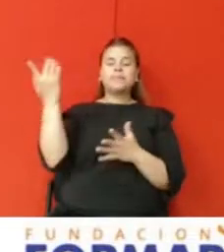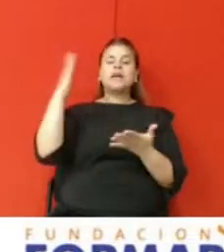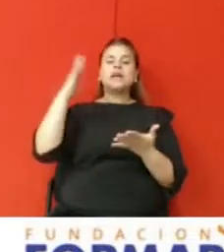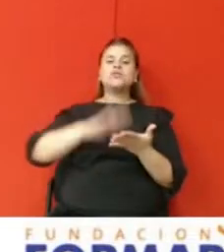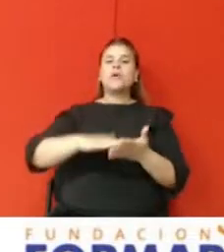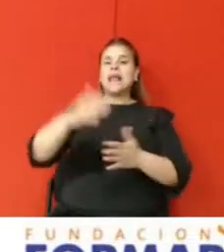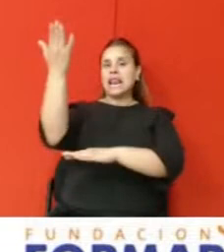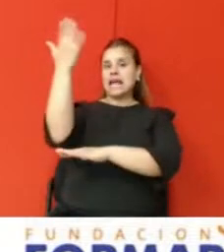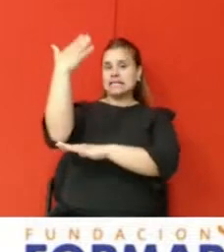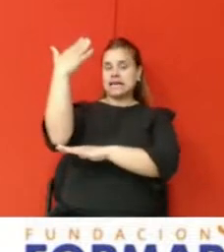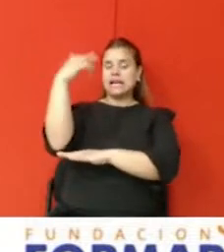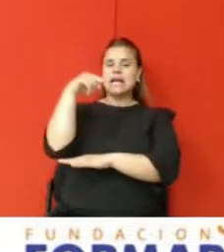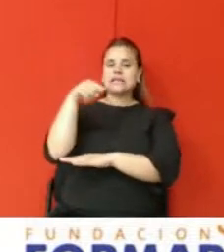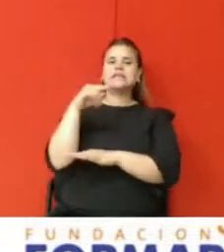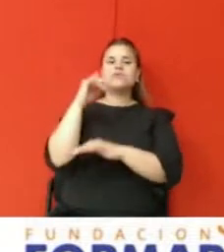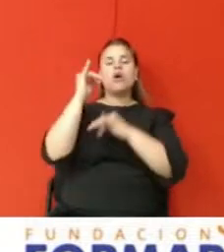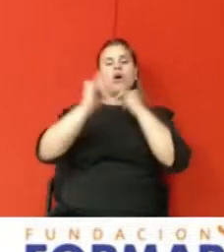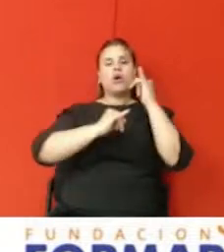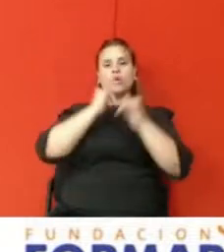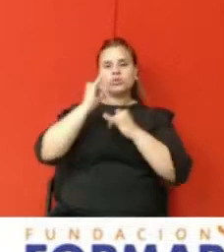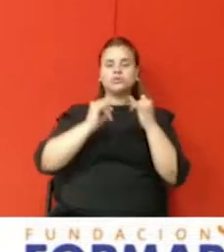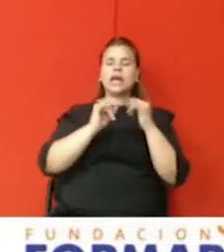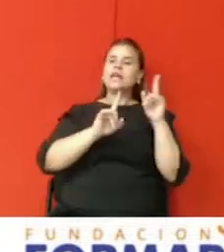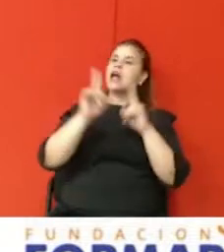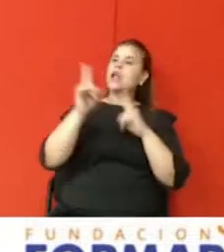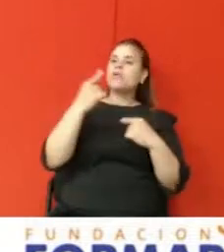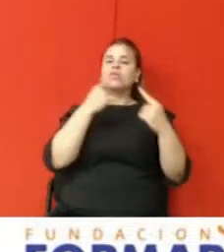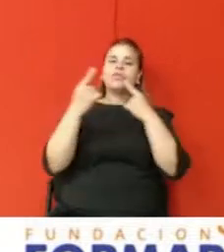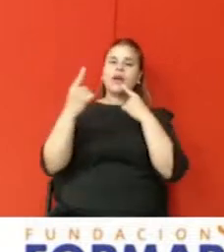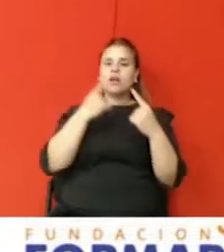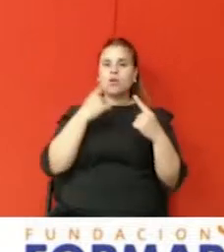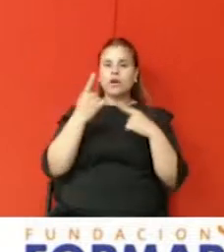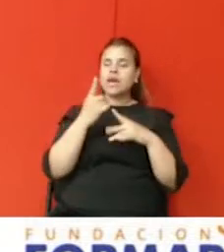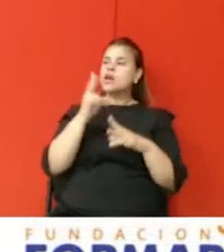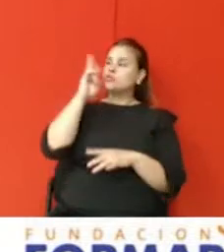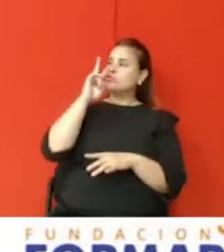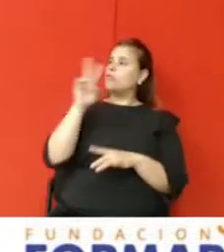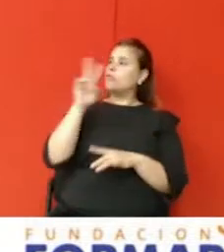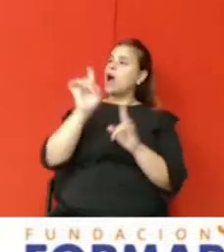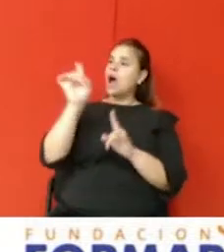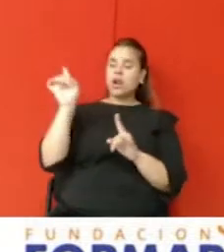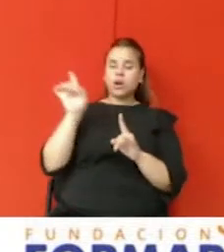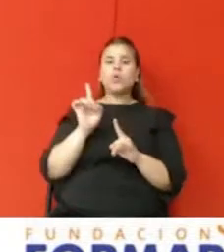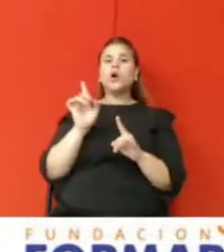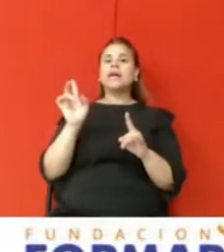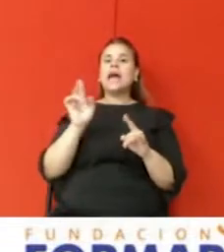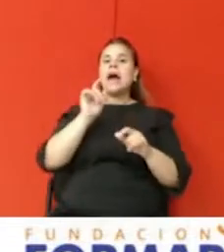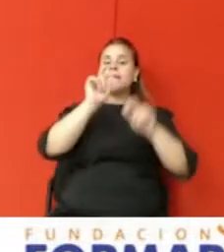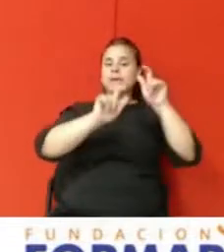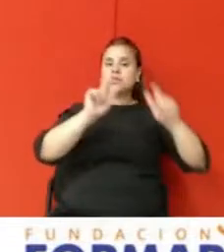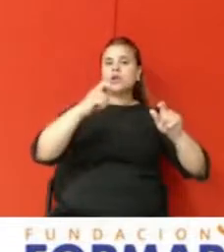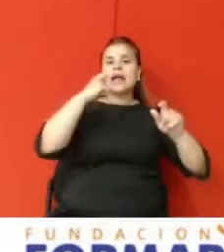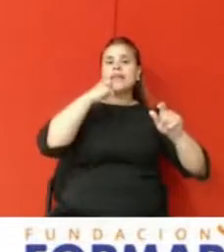acá, estuve conversando con algunas personas y veo que en el auditorio hay personas que se dedican al cuidado de pacientes